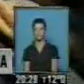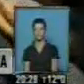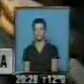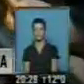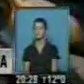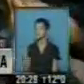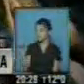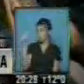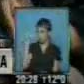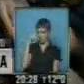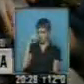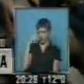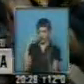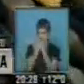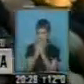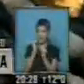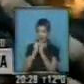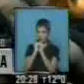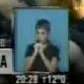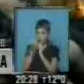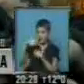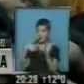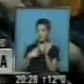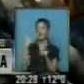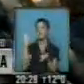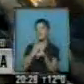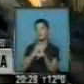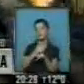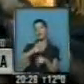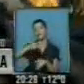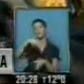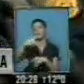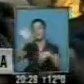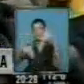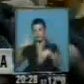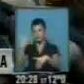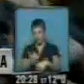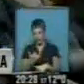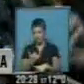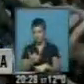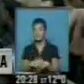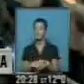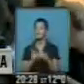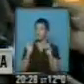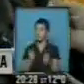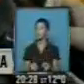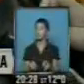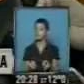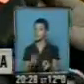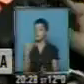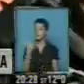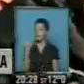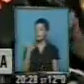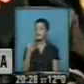Mirás la historia de la ciudad, siempre hubo segunda vuelta, es lo natural, ¿no? Es una ciudad que tiende a dividir el voto, pero por otro lado es cierto que el nivel de apoyo,